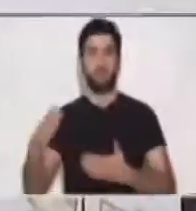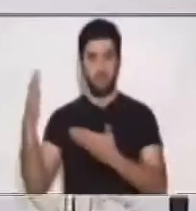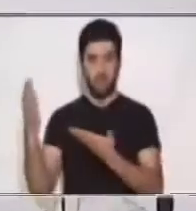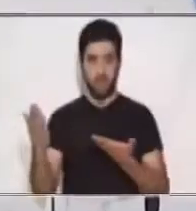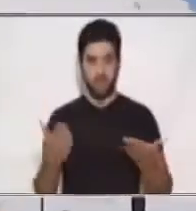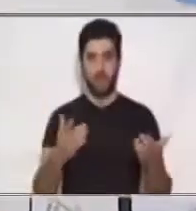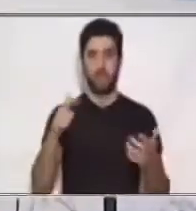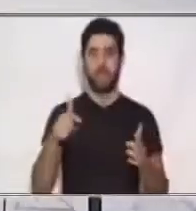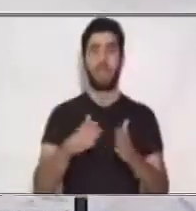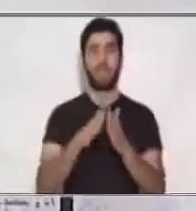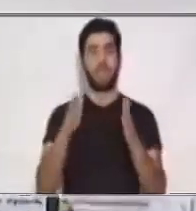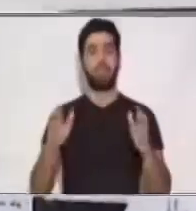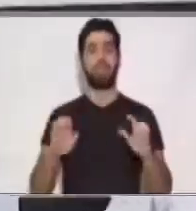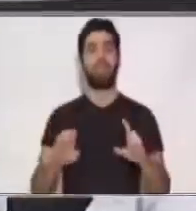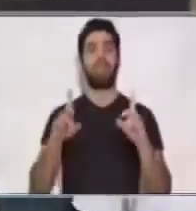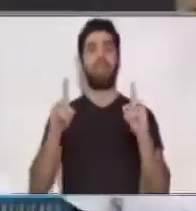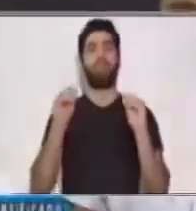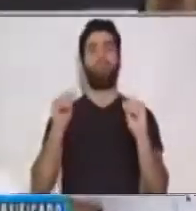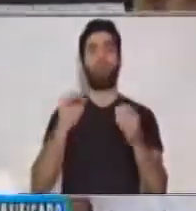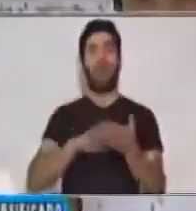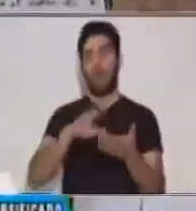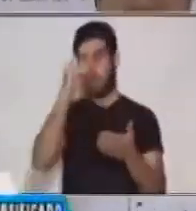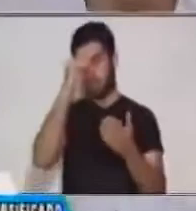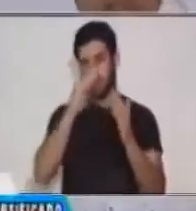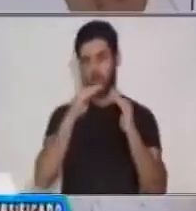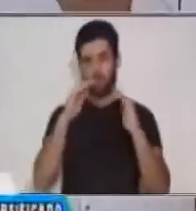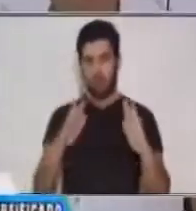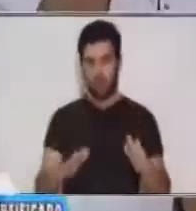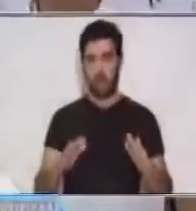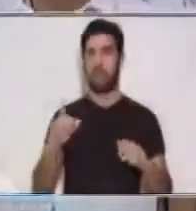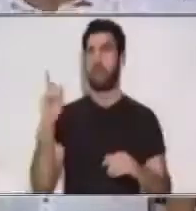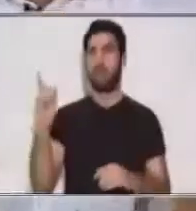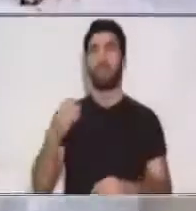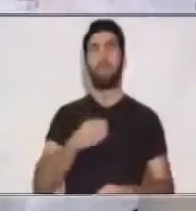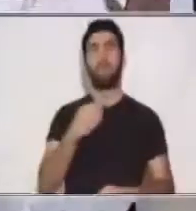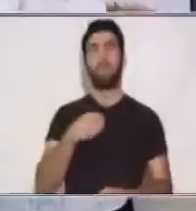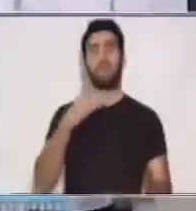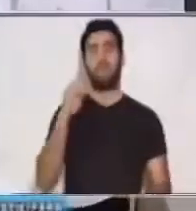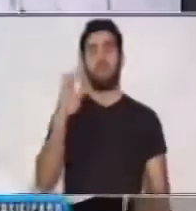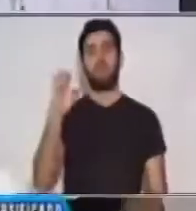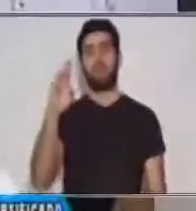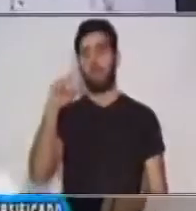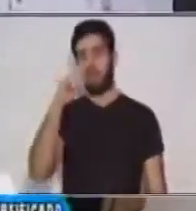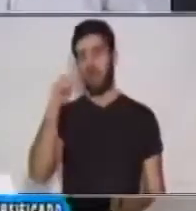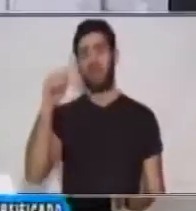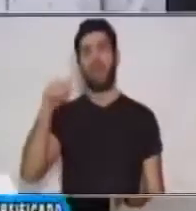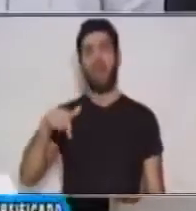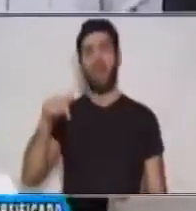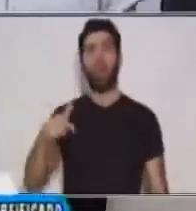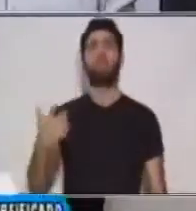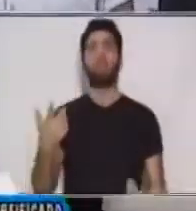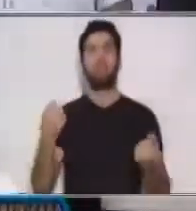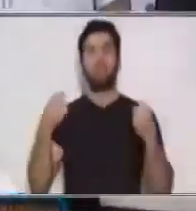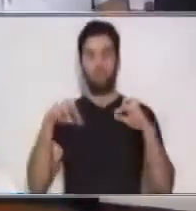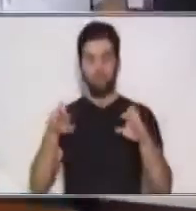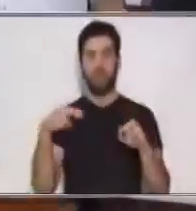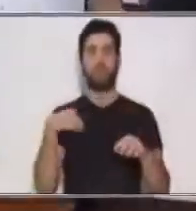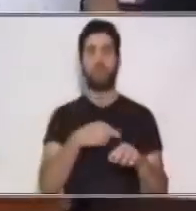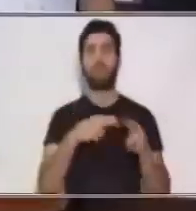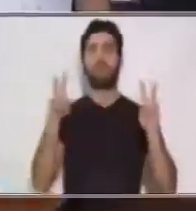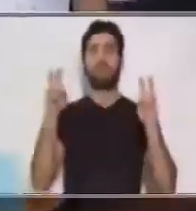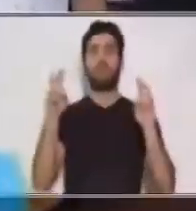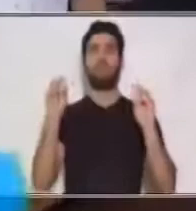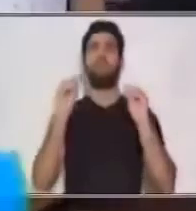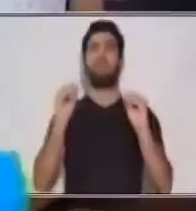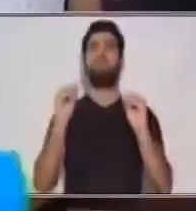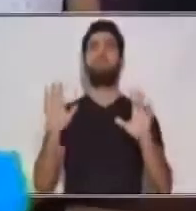Bienvenido a este espacio educativo Aprendo en Casa. Soy Berta Guerra y él es mi compañero Pedro Comelli. Y en esta oportunidad vamos a estar desarrollándolo